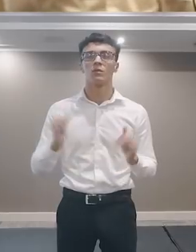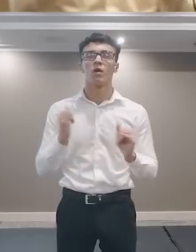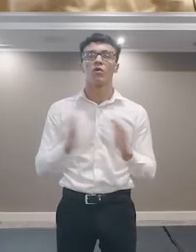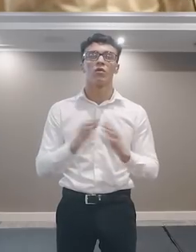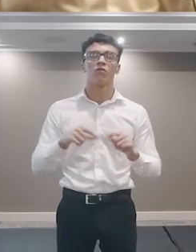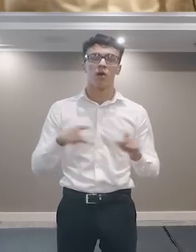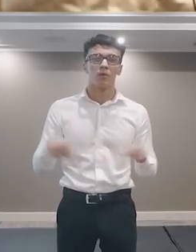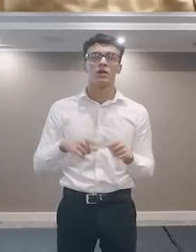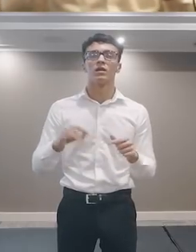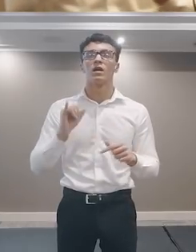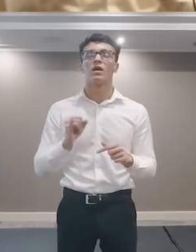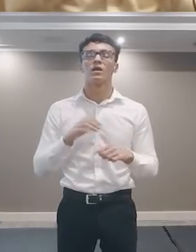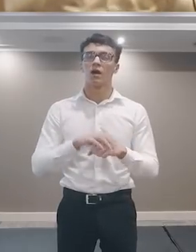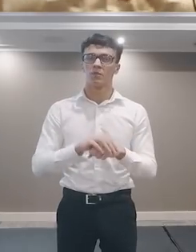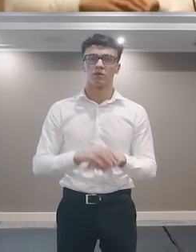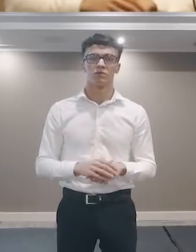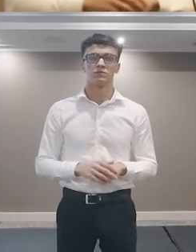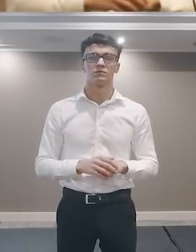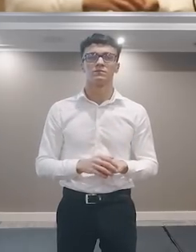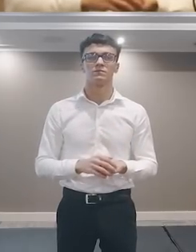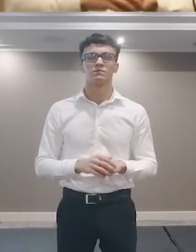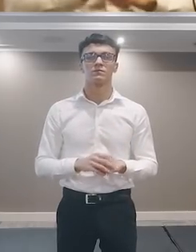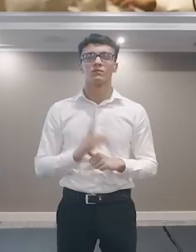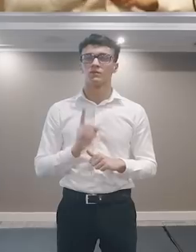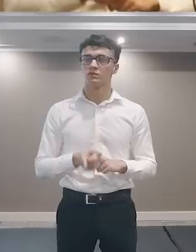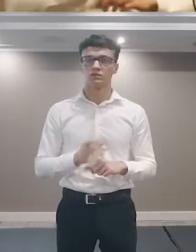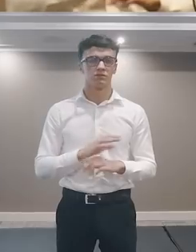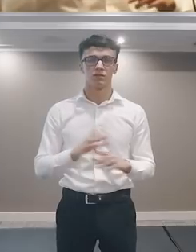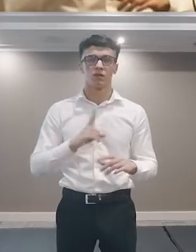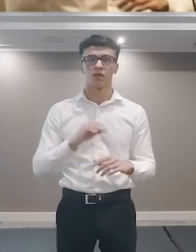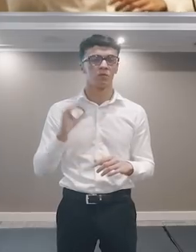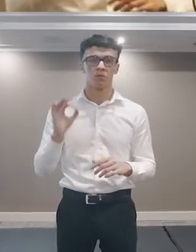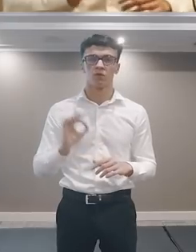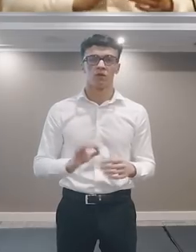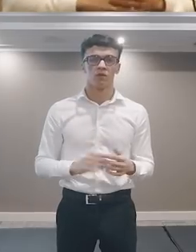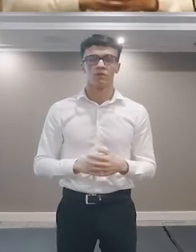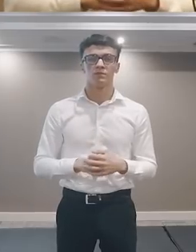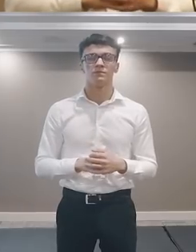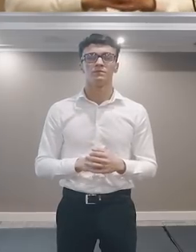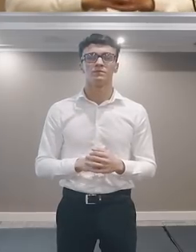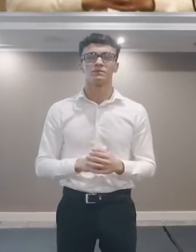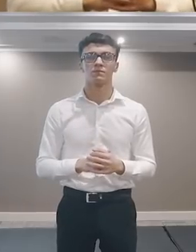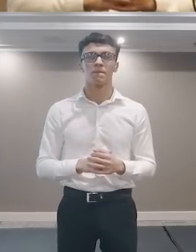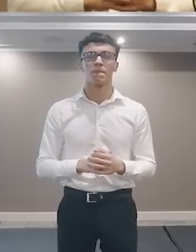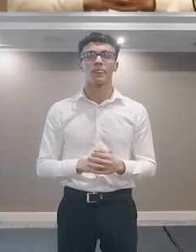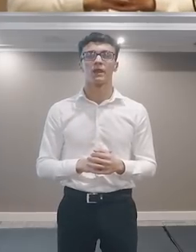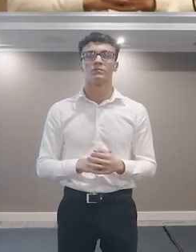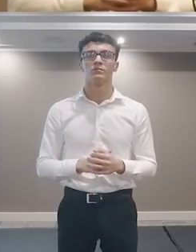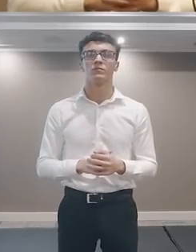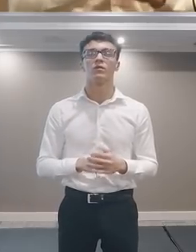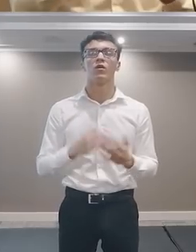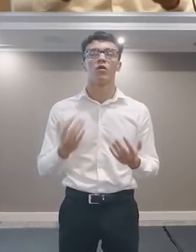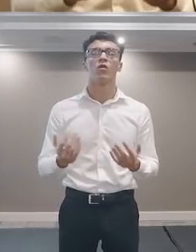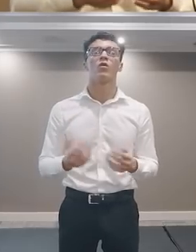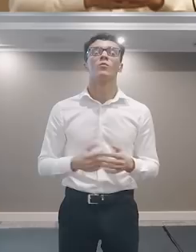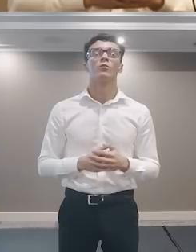con vuestros amigos disfrutar realmente sí o sí nadie os lo va a quitar y cómo se consigue la energía gratuita qué